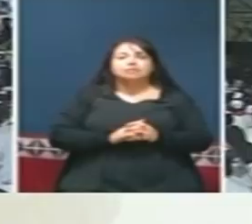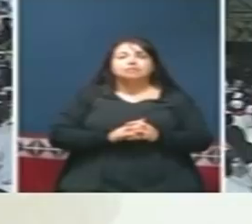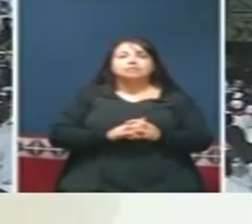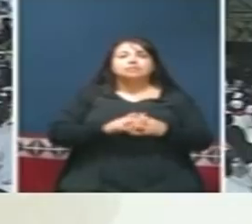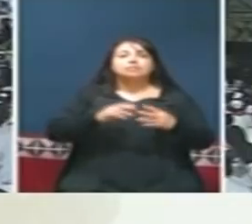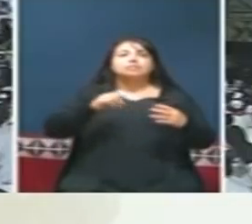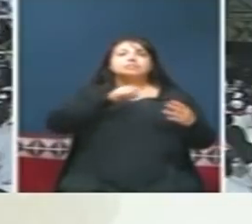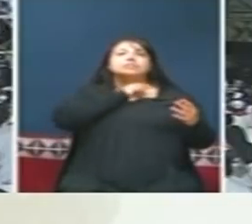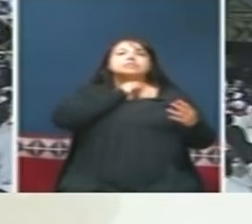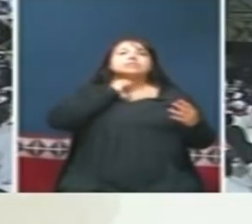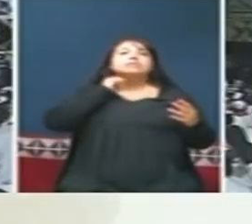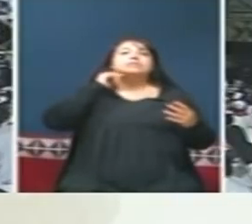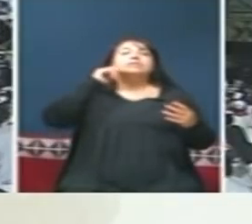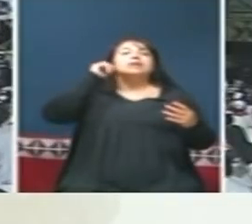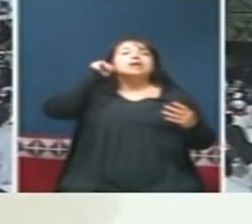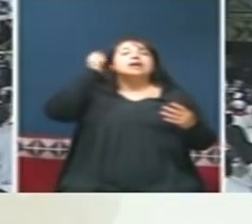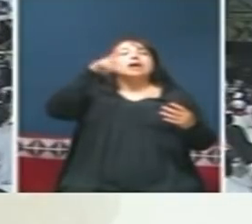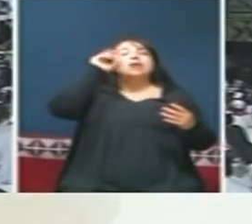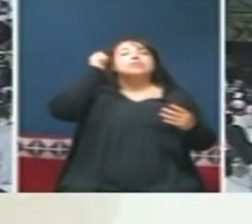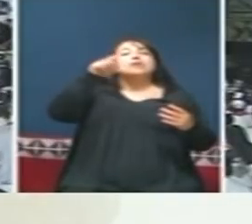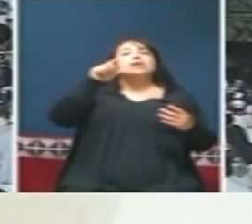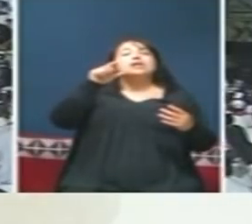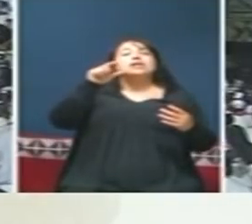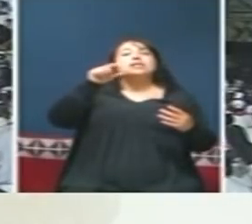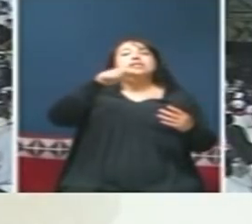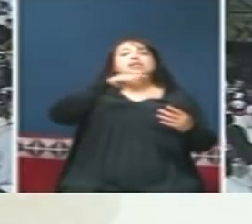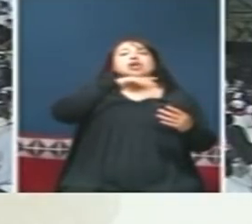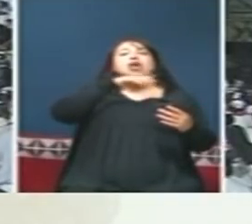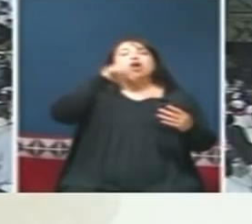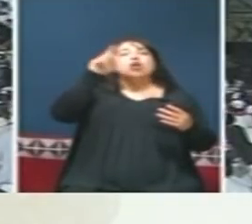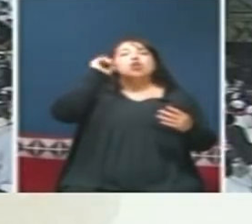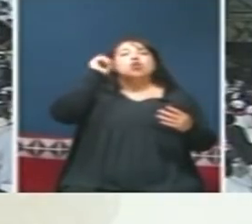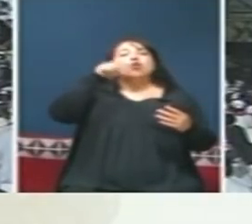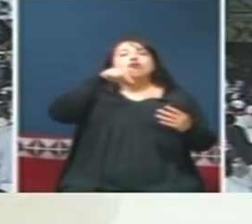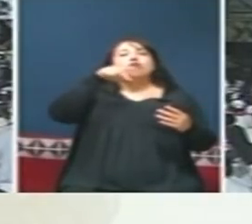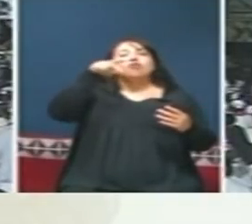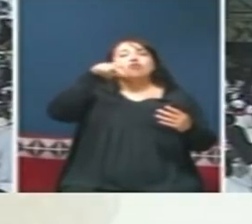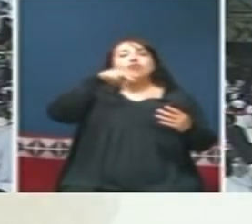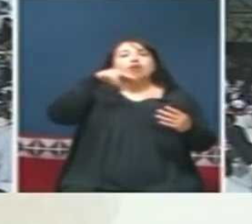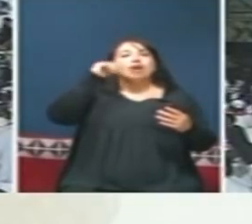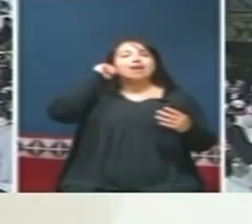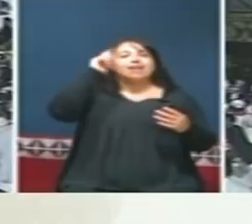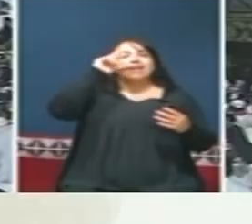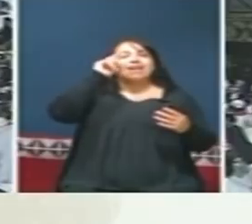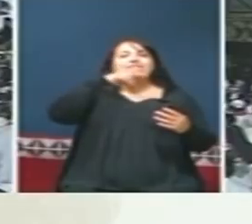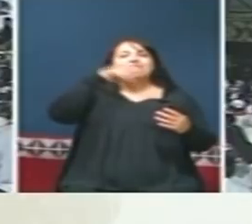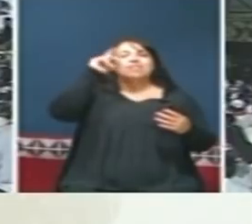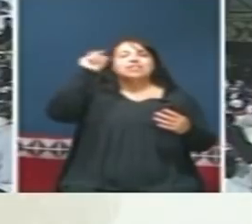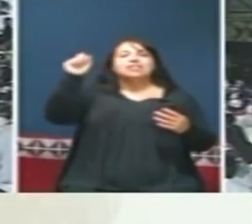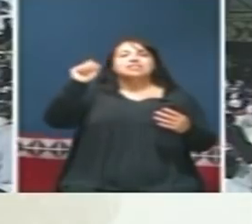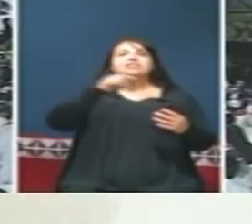Gabriel José Rogelio Longueville, sacerdote diocesano.